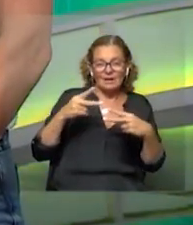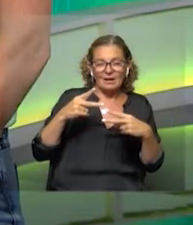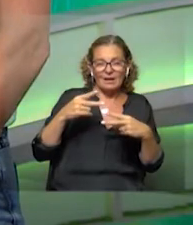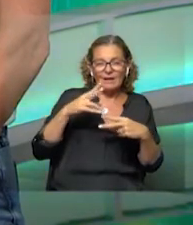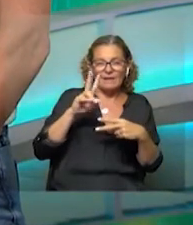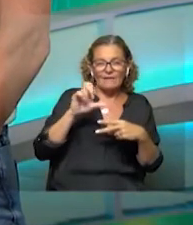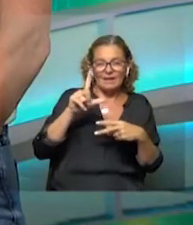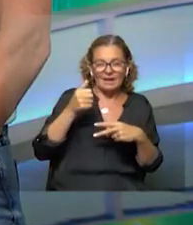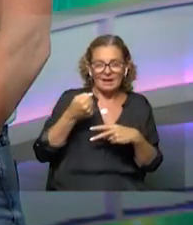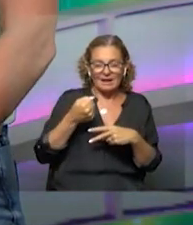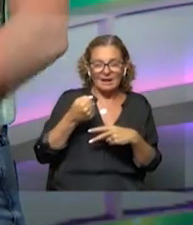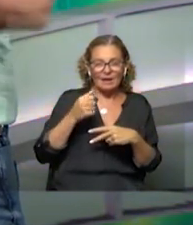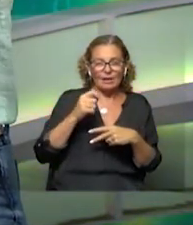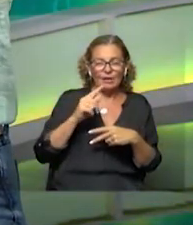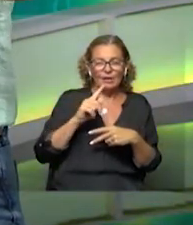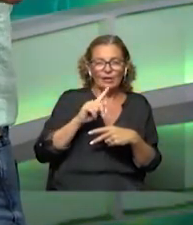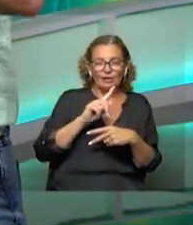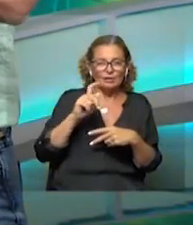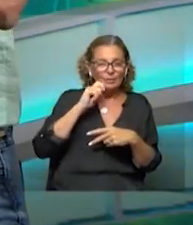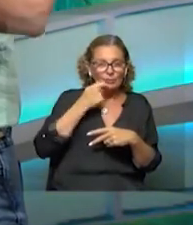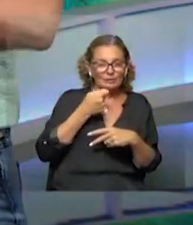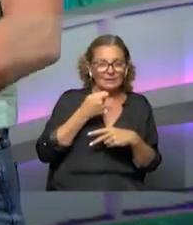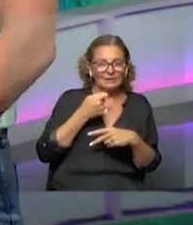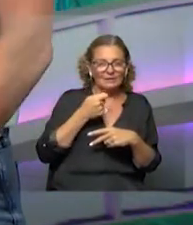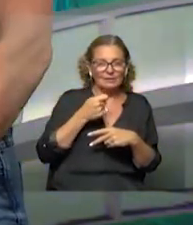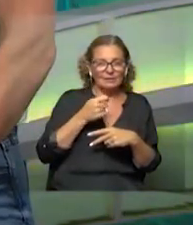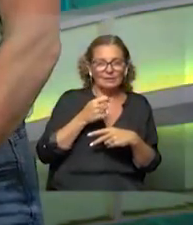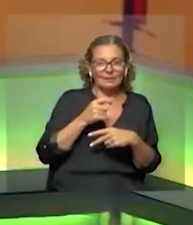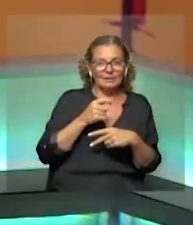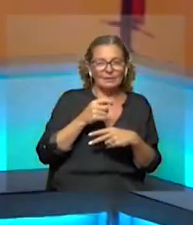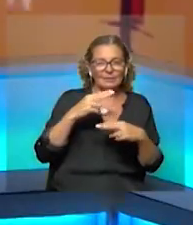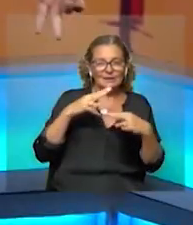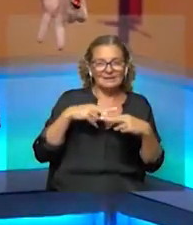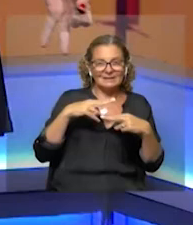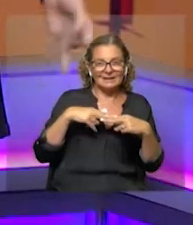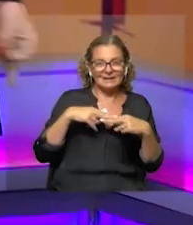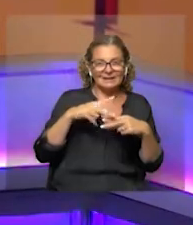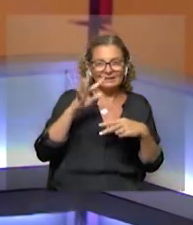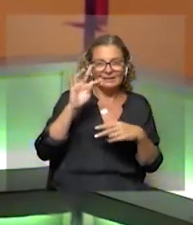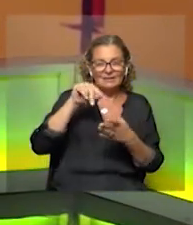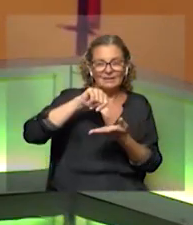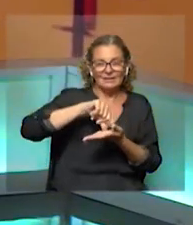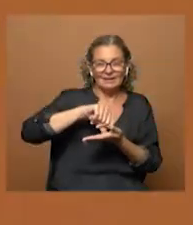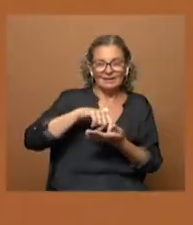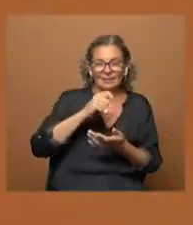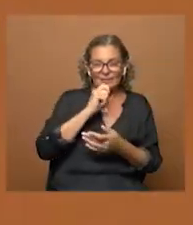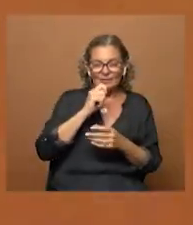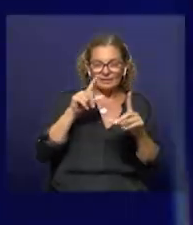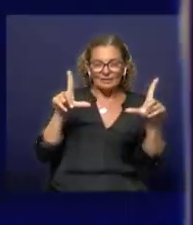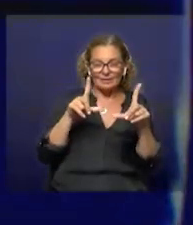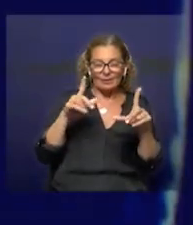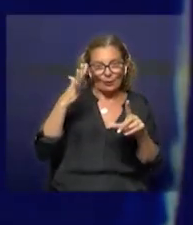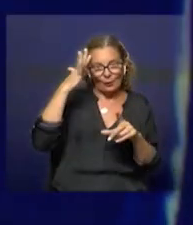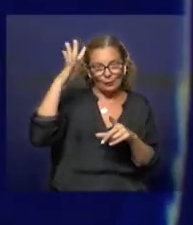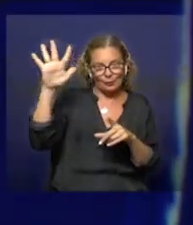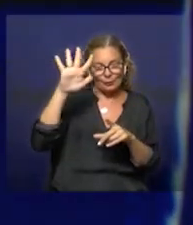gustar están ustedes ahí y tenés medio de reportera ahí en las redes no para mí es un sueño